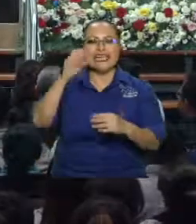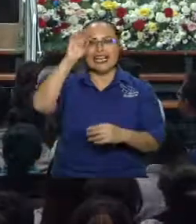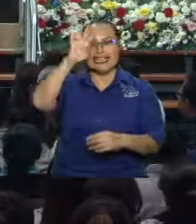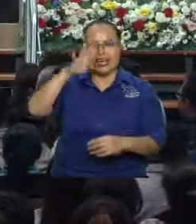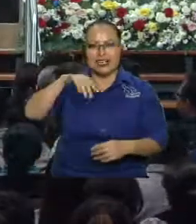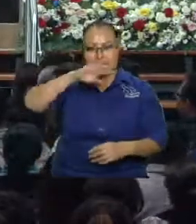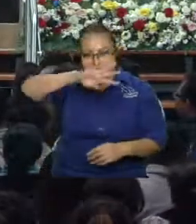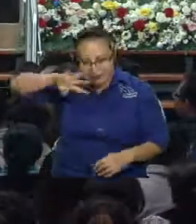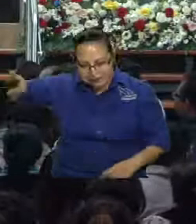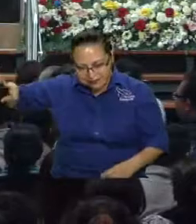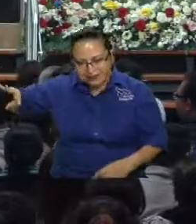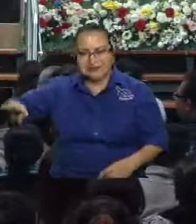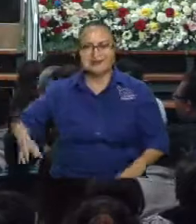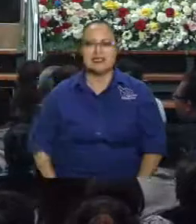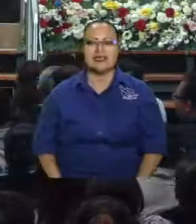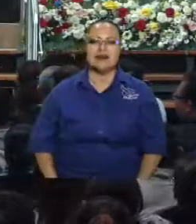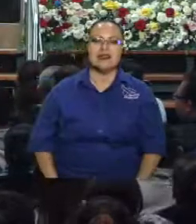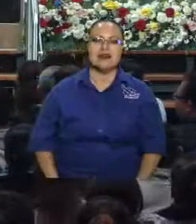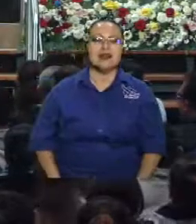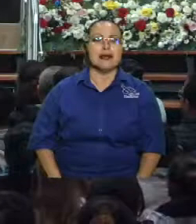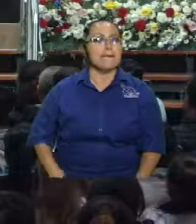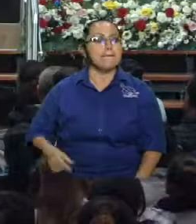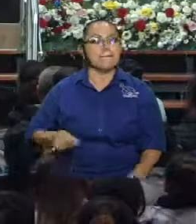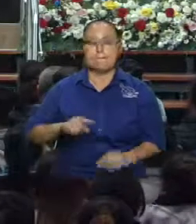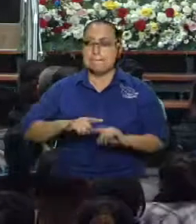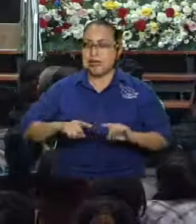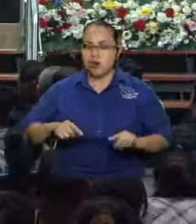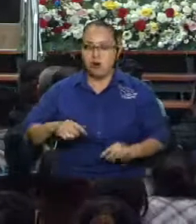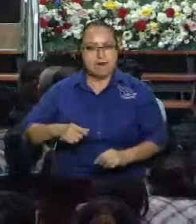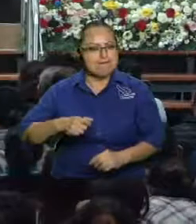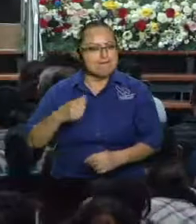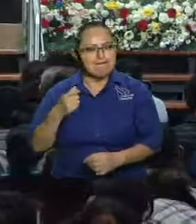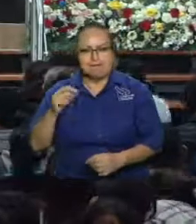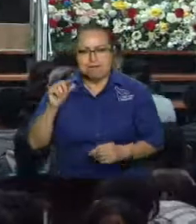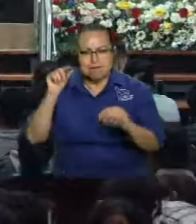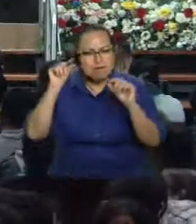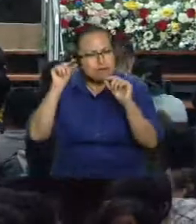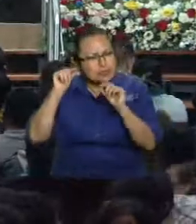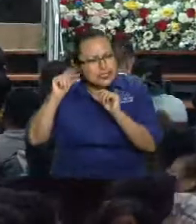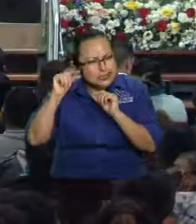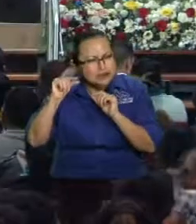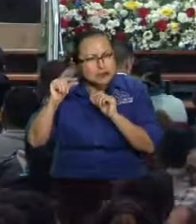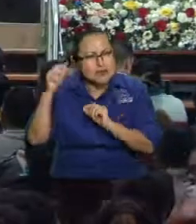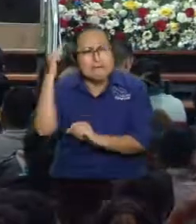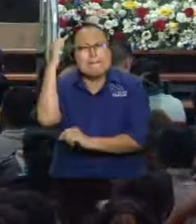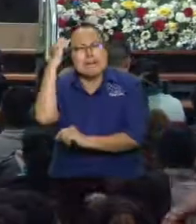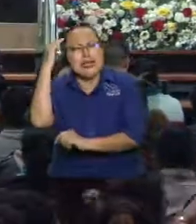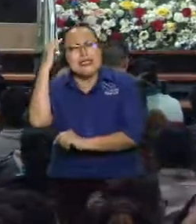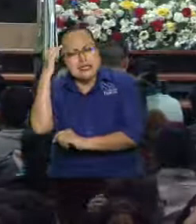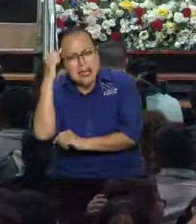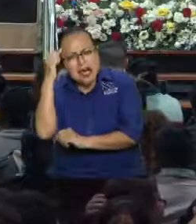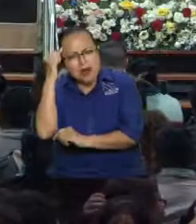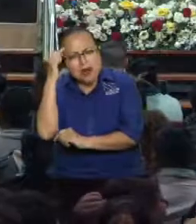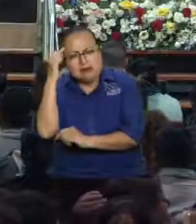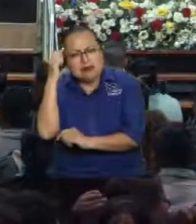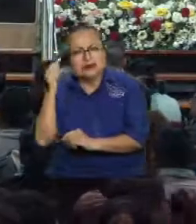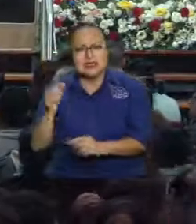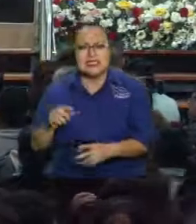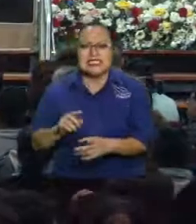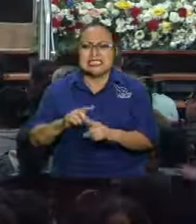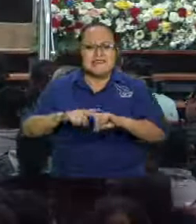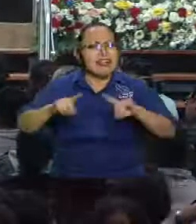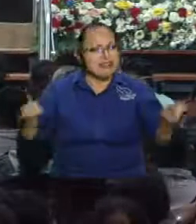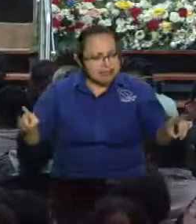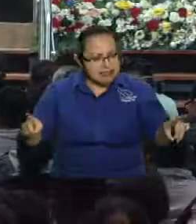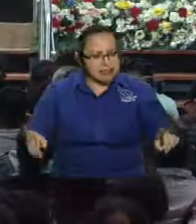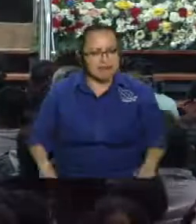le dieran un almanaque, aunque sea. Pero muy pocos pensaron al revés. Mire, usted me ha